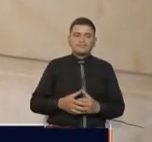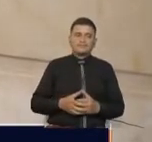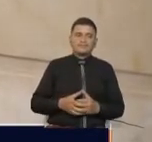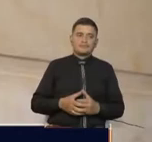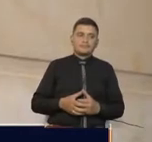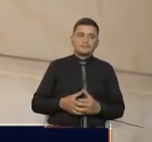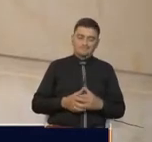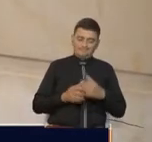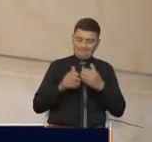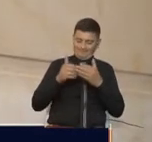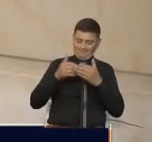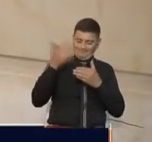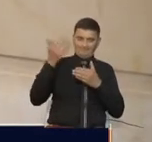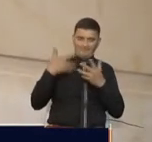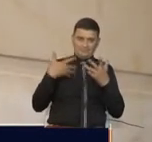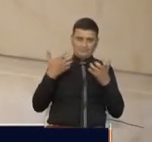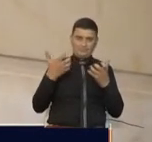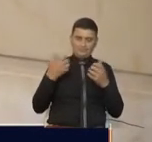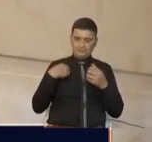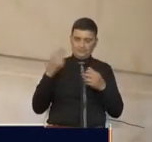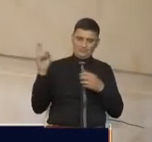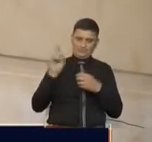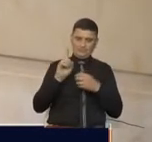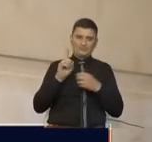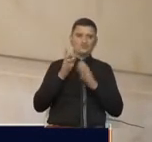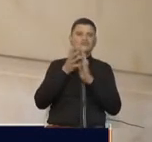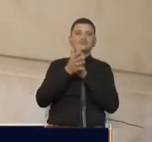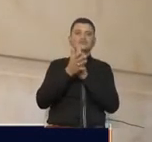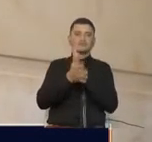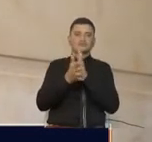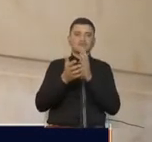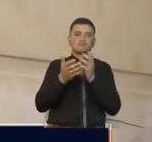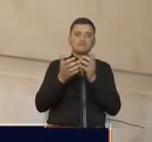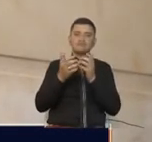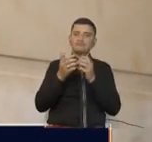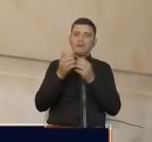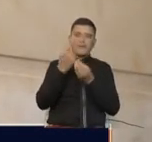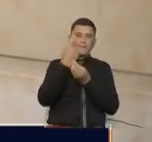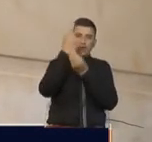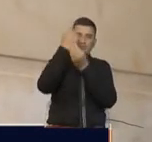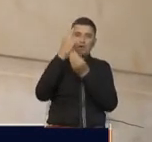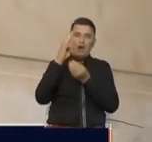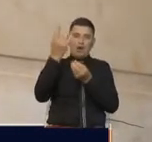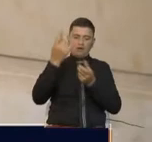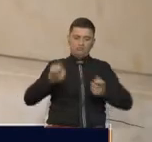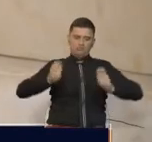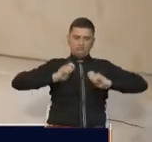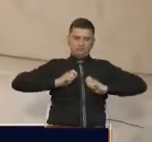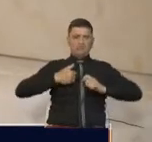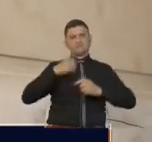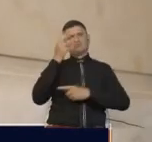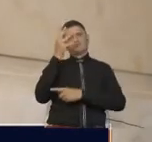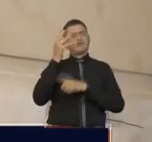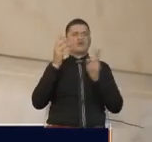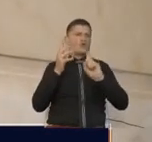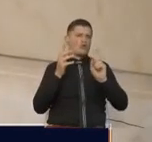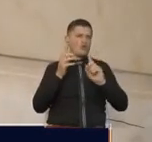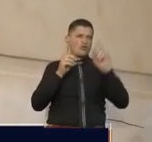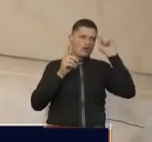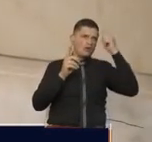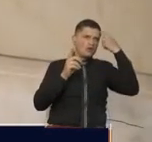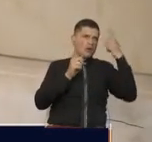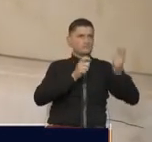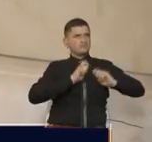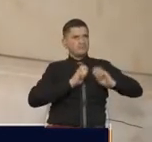Yo quiero comenzarles diciendo que no vengo en nombre ni de ningún partido, ni de ningún gobierno, ni de ninguna